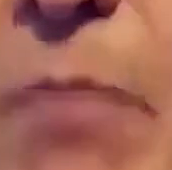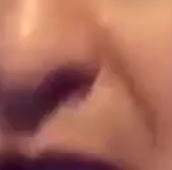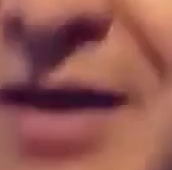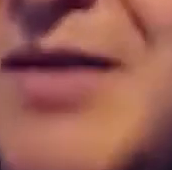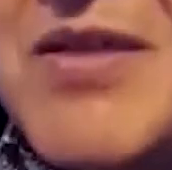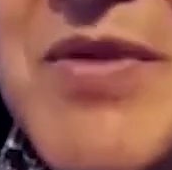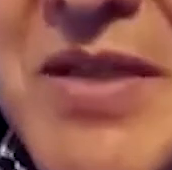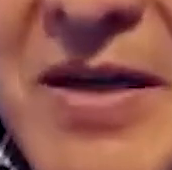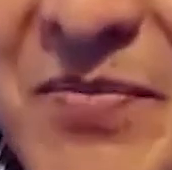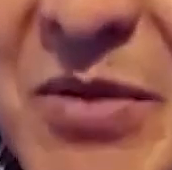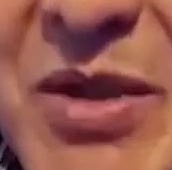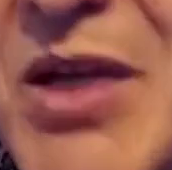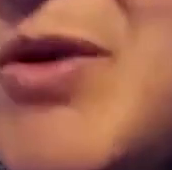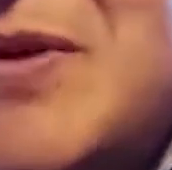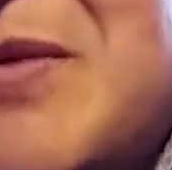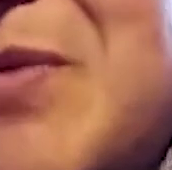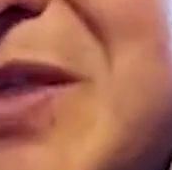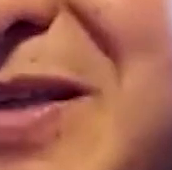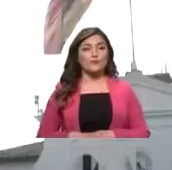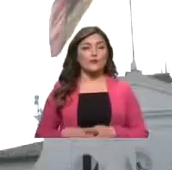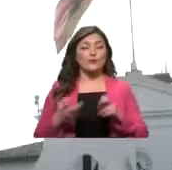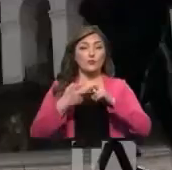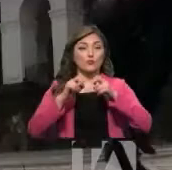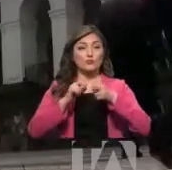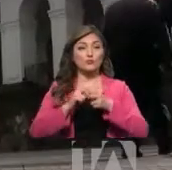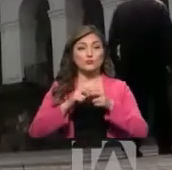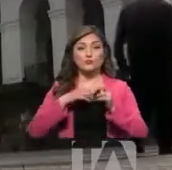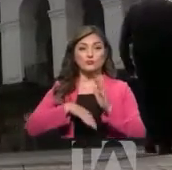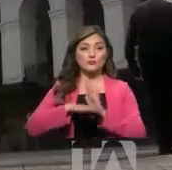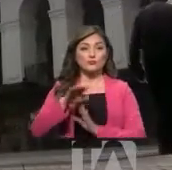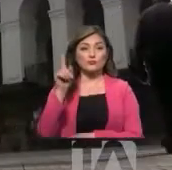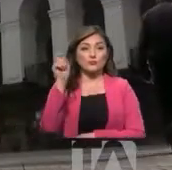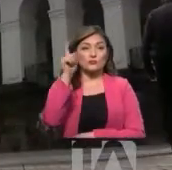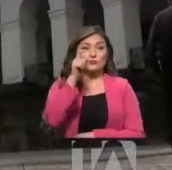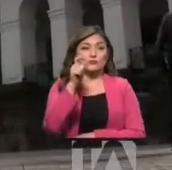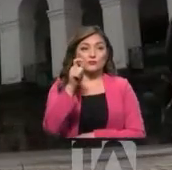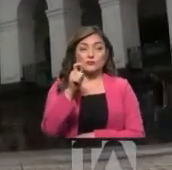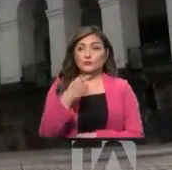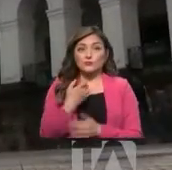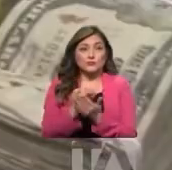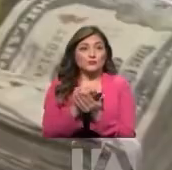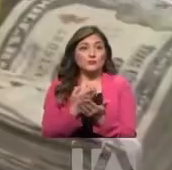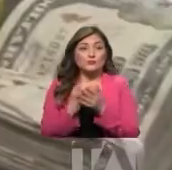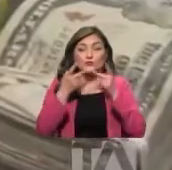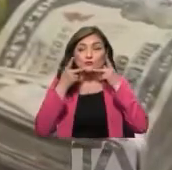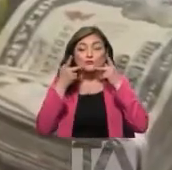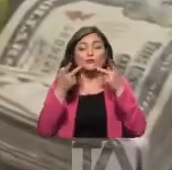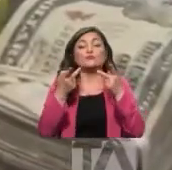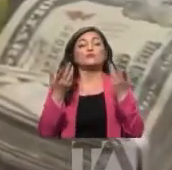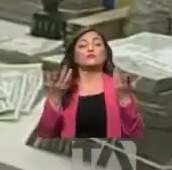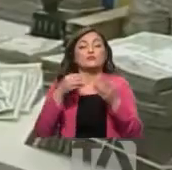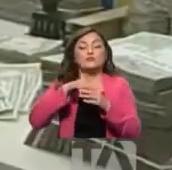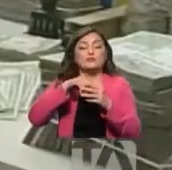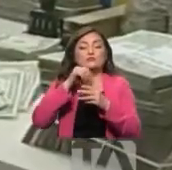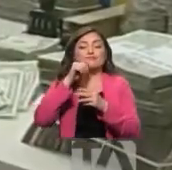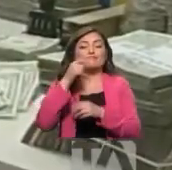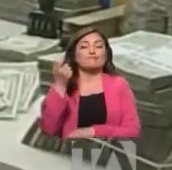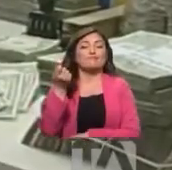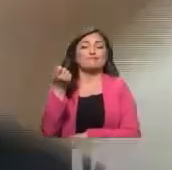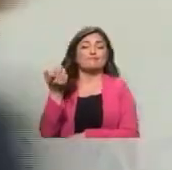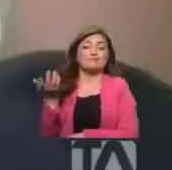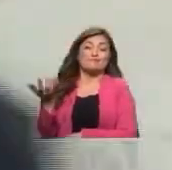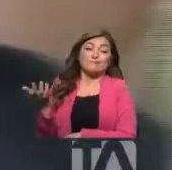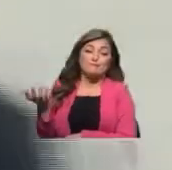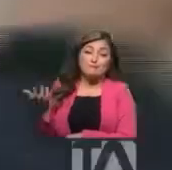se inventan el déficit fiscal, se inventa un déficit fiscal del 5% del PIB, pero para inventarse ese déficit fiscal manipulan